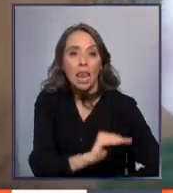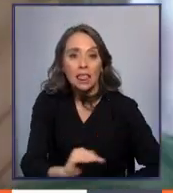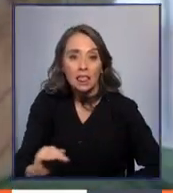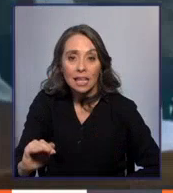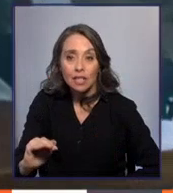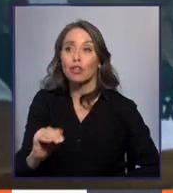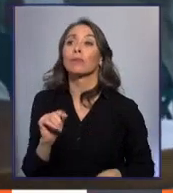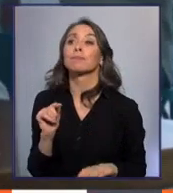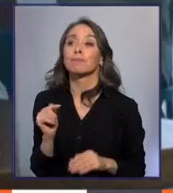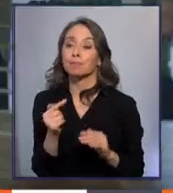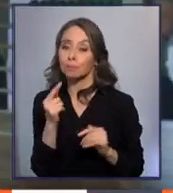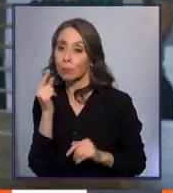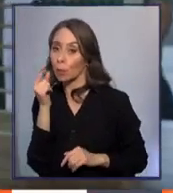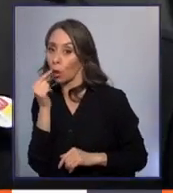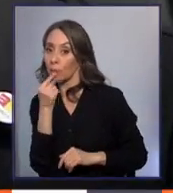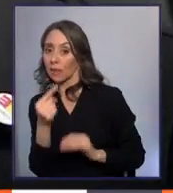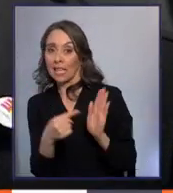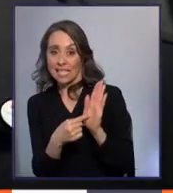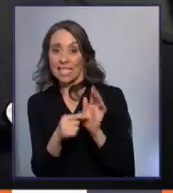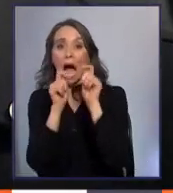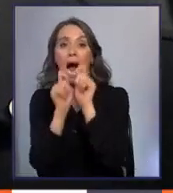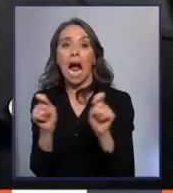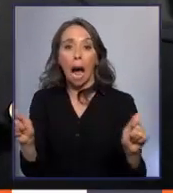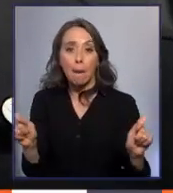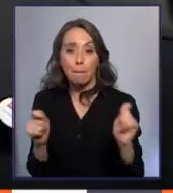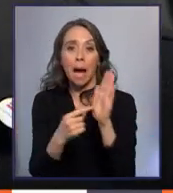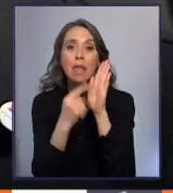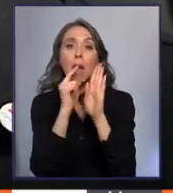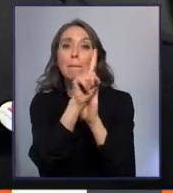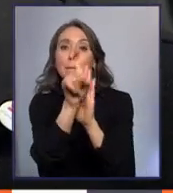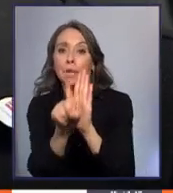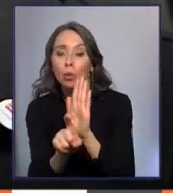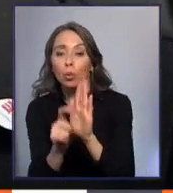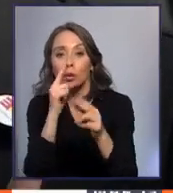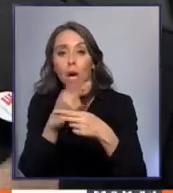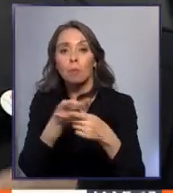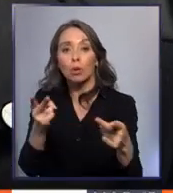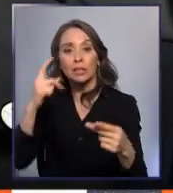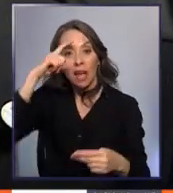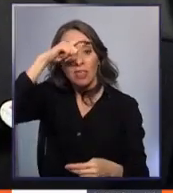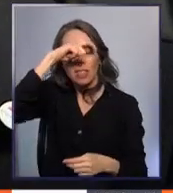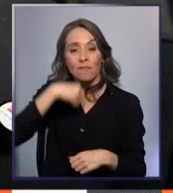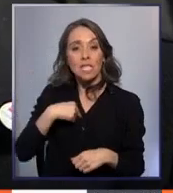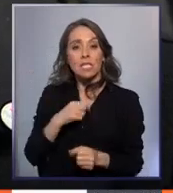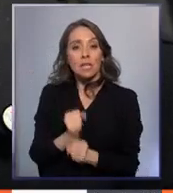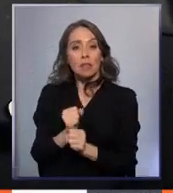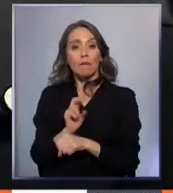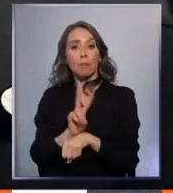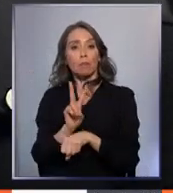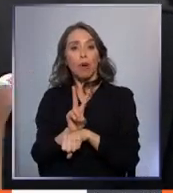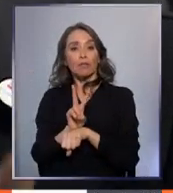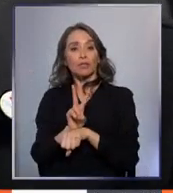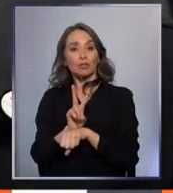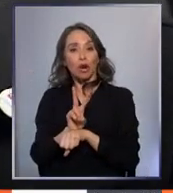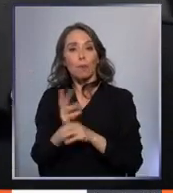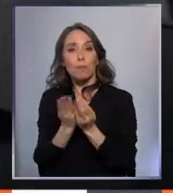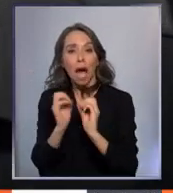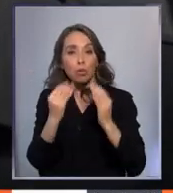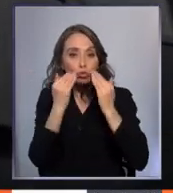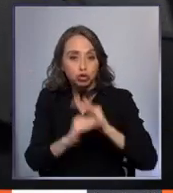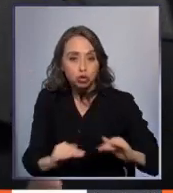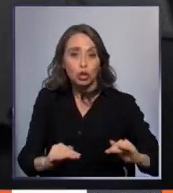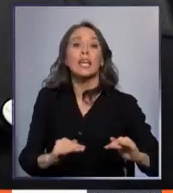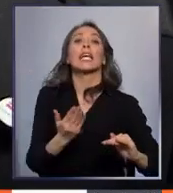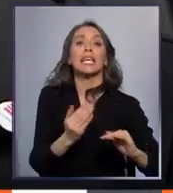lo que muestra este test y esta campaña es la complejidad del ejercicio docente en la educación parvularia, desde los